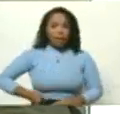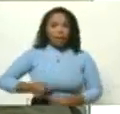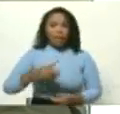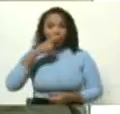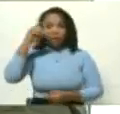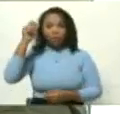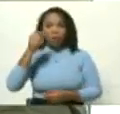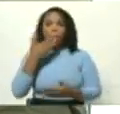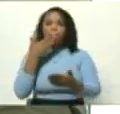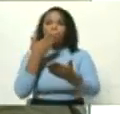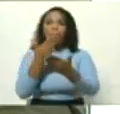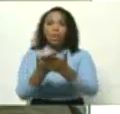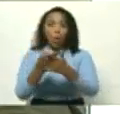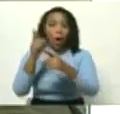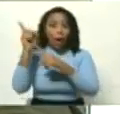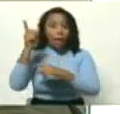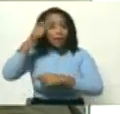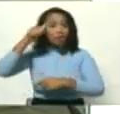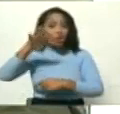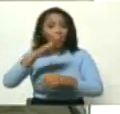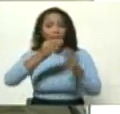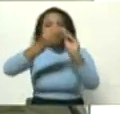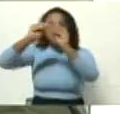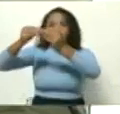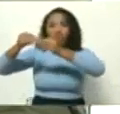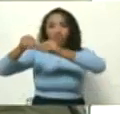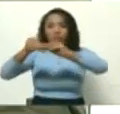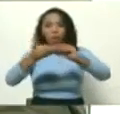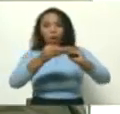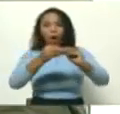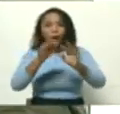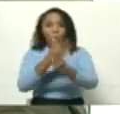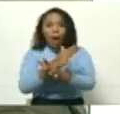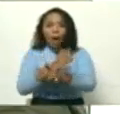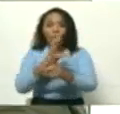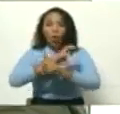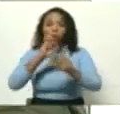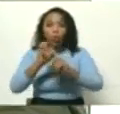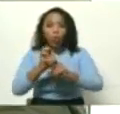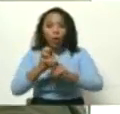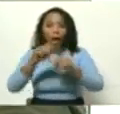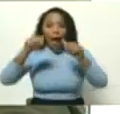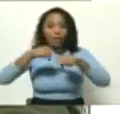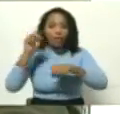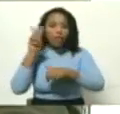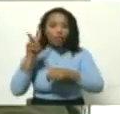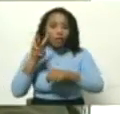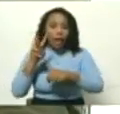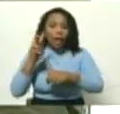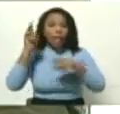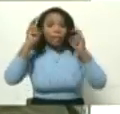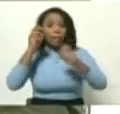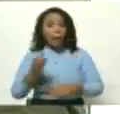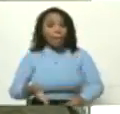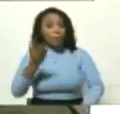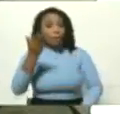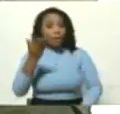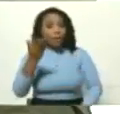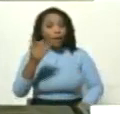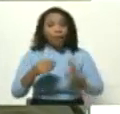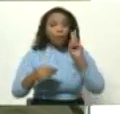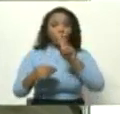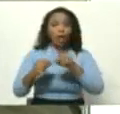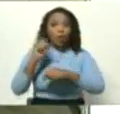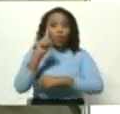pedido que la ciudad se vista de juegos tradicionales. Hay dos esquemas fundamentales. Uno tiene que ver con los siete